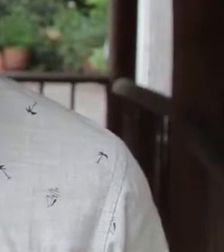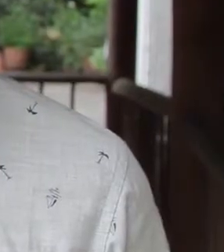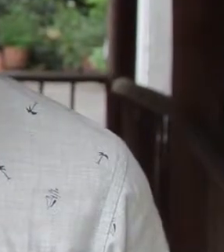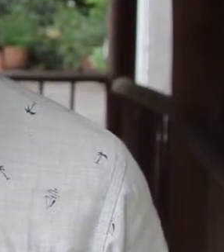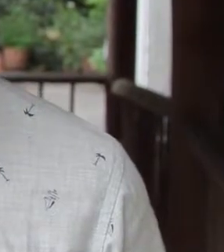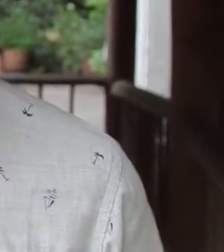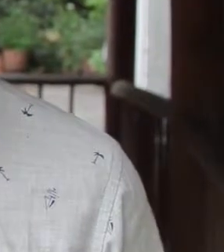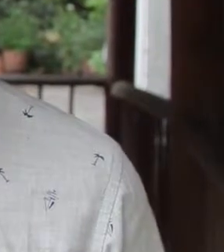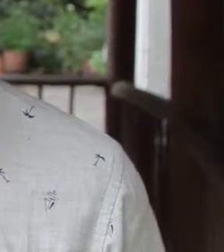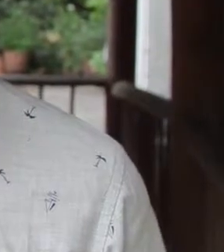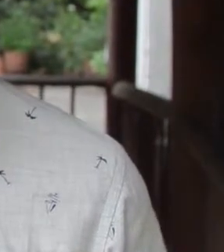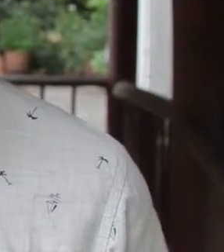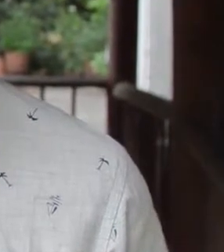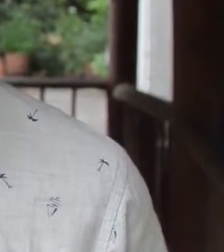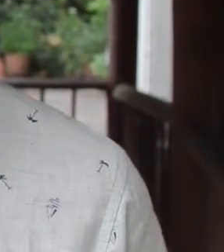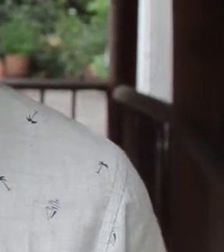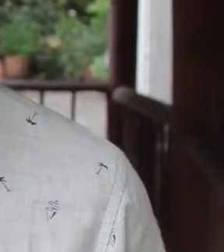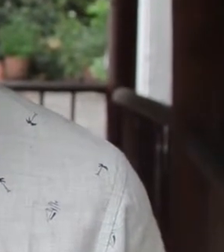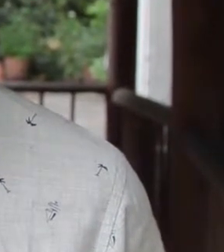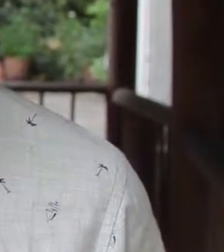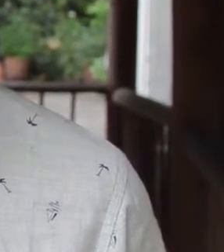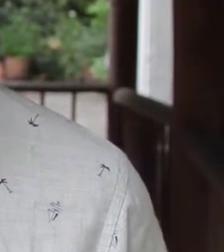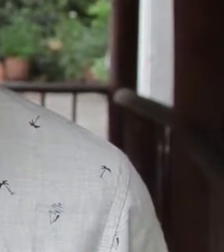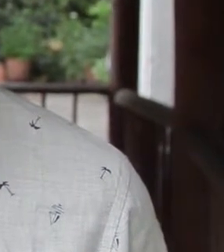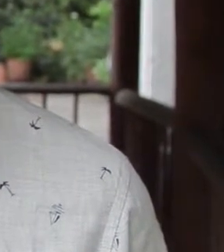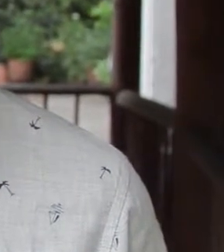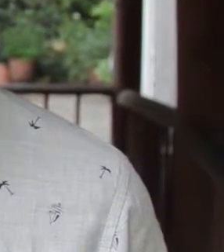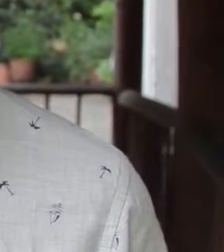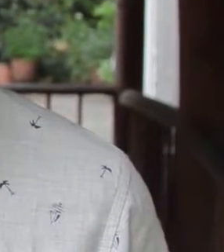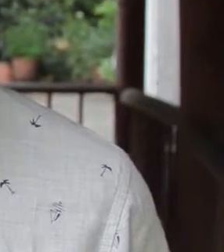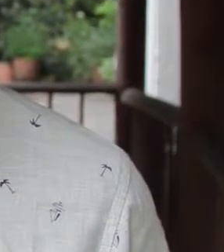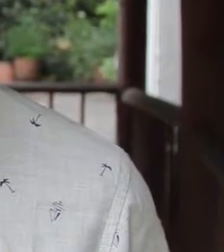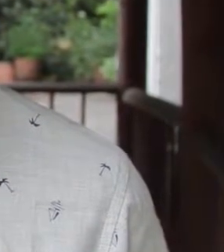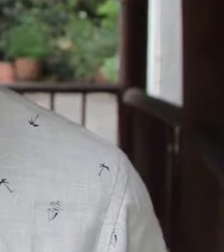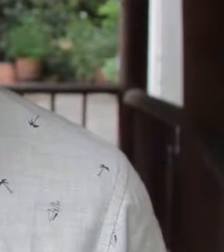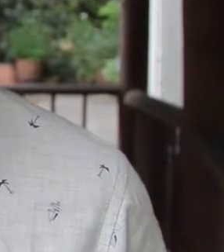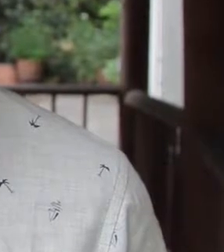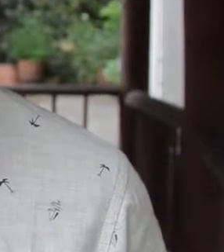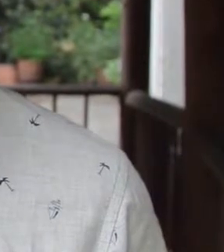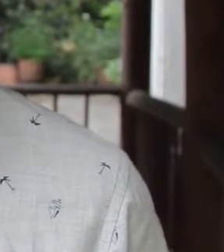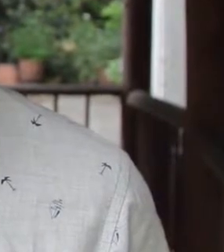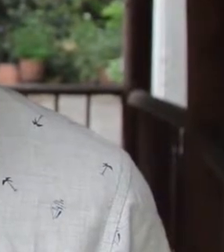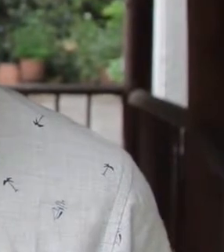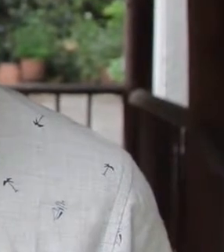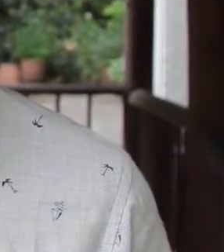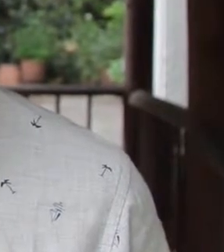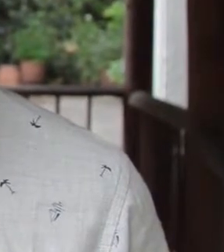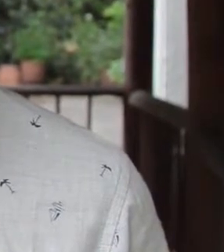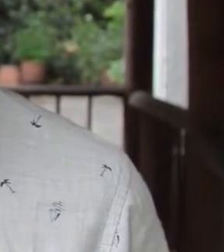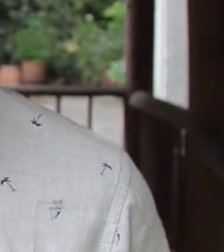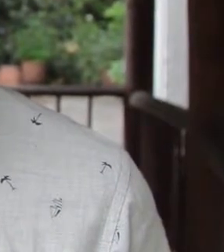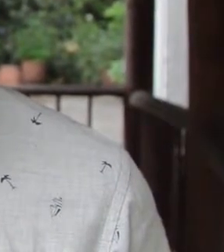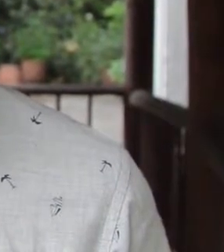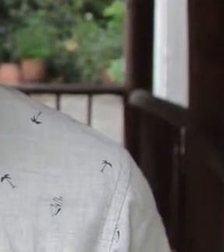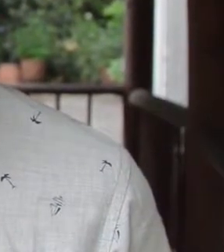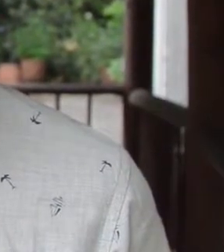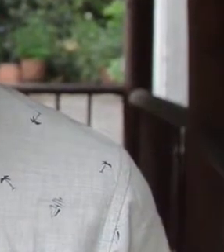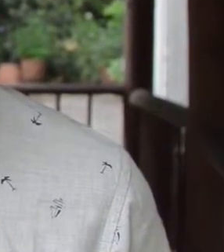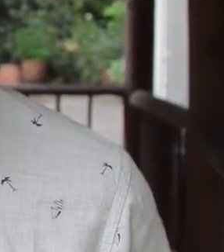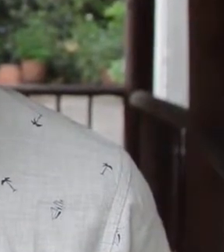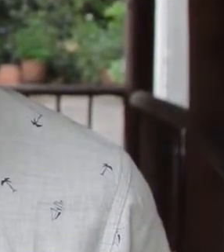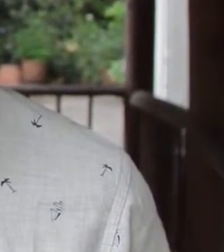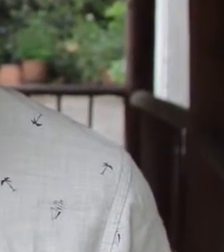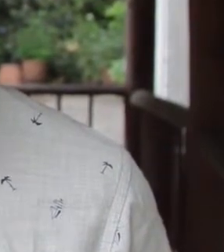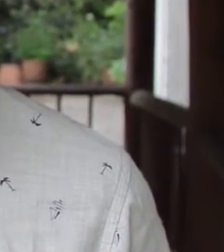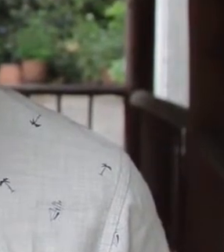Mi nombre es Nelson Salazar. Soy funcionario de la ARN en la ciudad de Medellín. La pregunta es, ¿cómo fue la